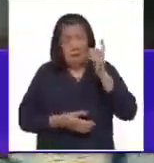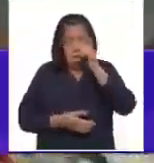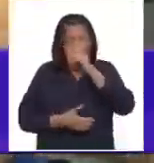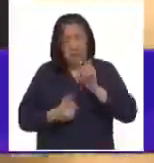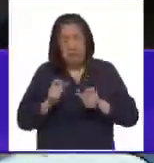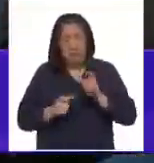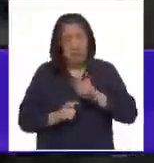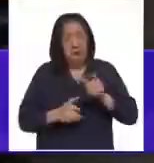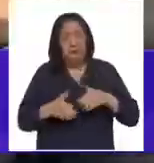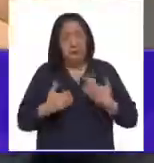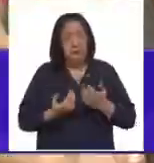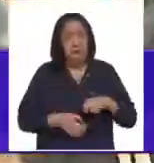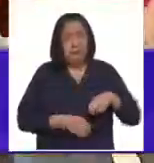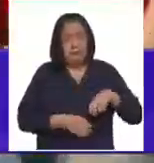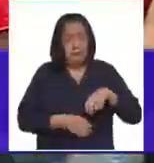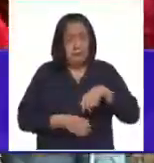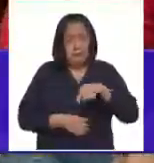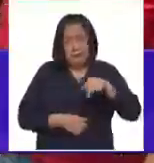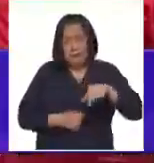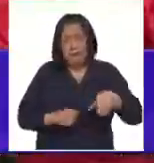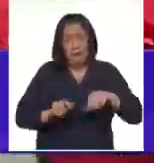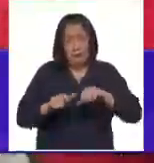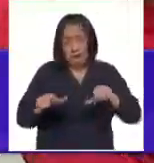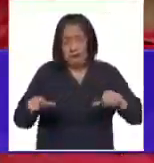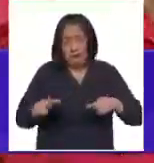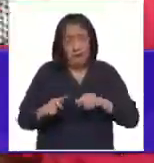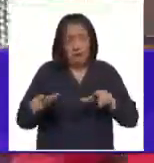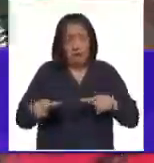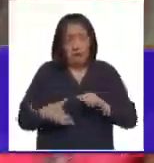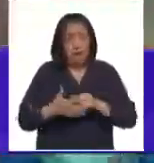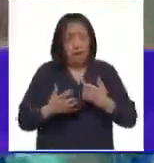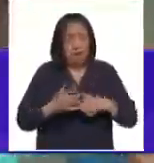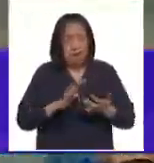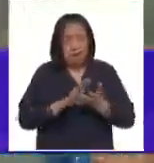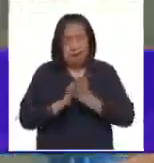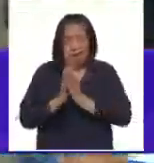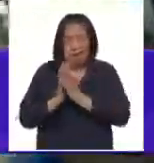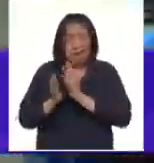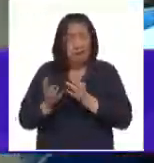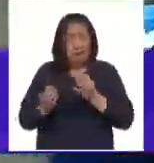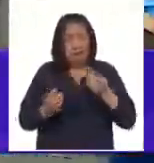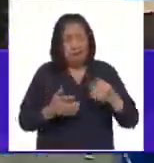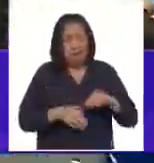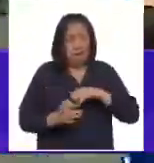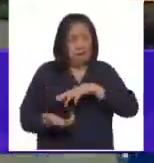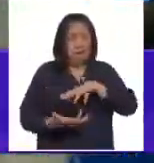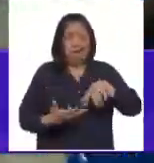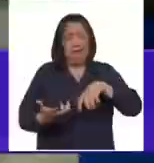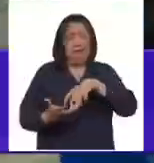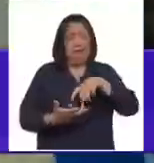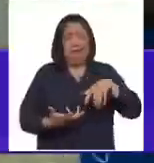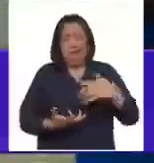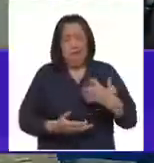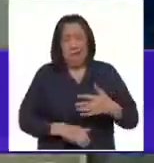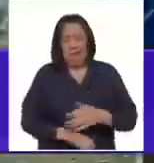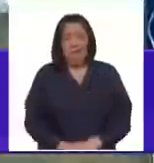ellos poder transitar por estas áreas que vemos ocupadas y con mucho desorden, lamentablemente.